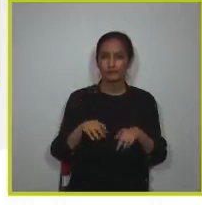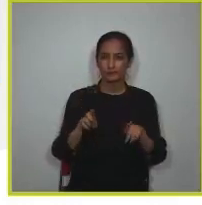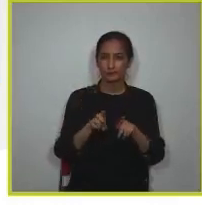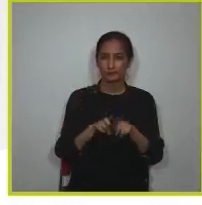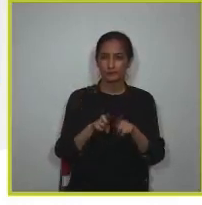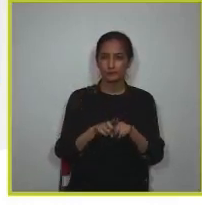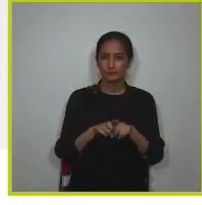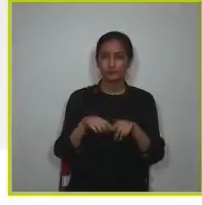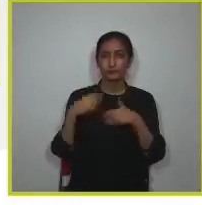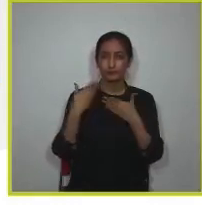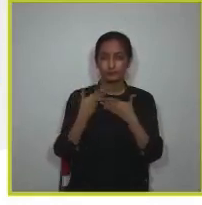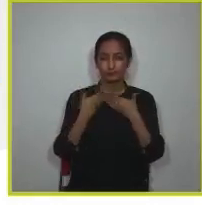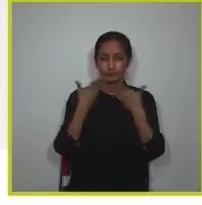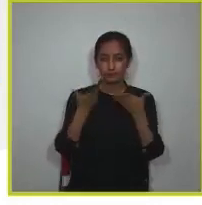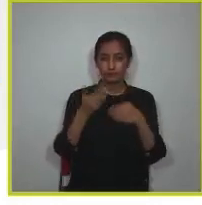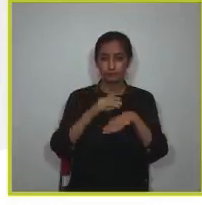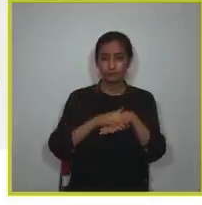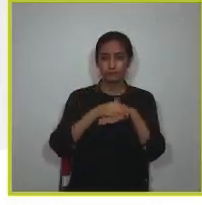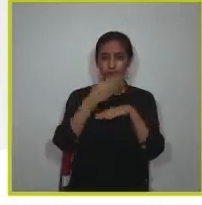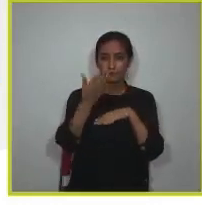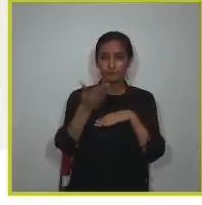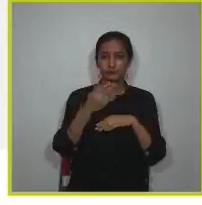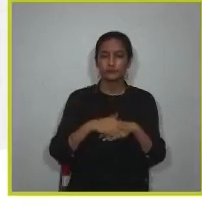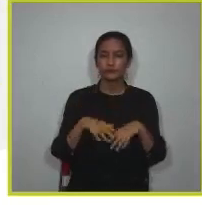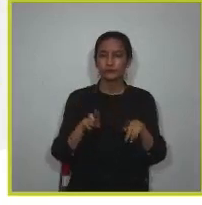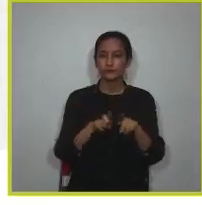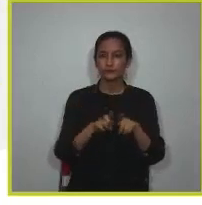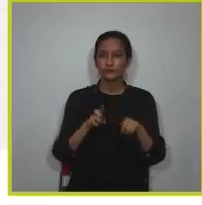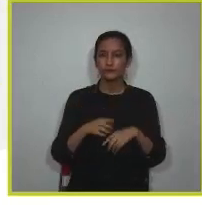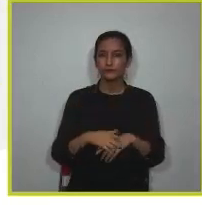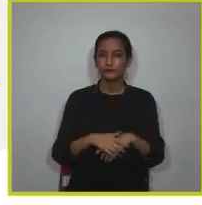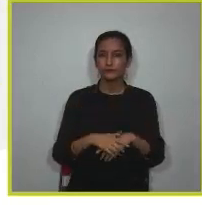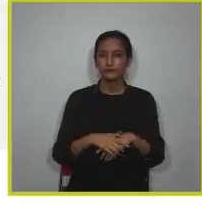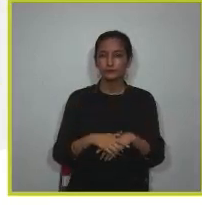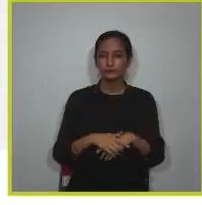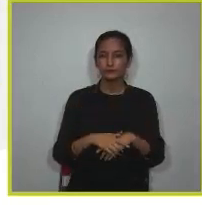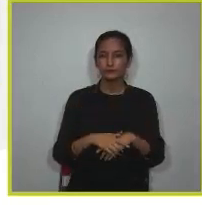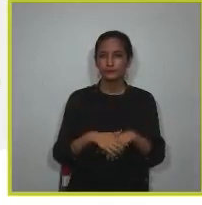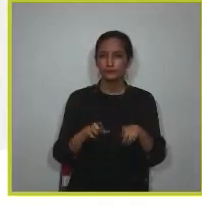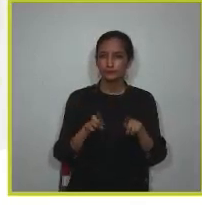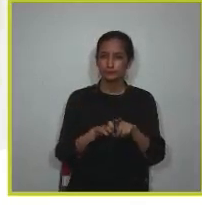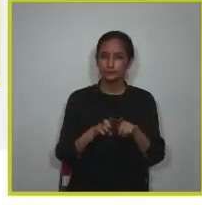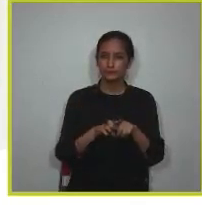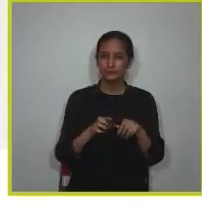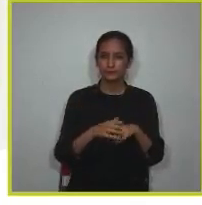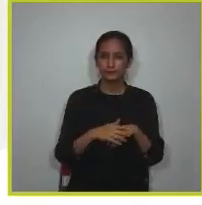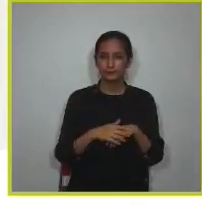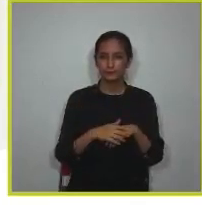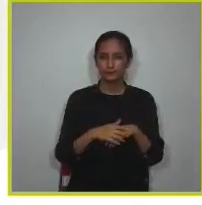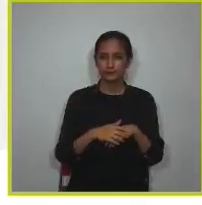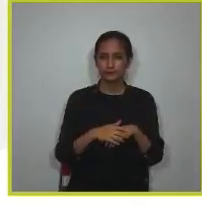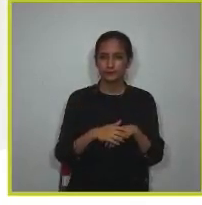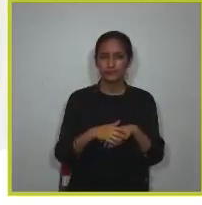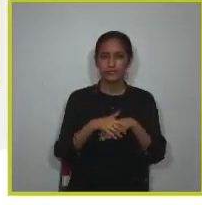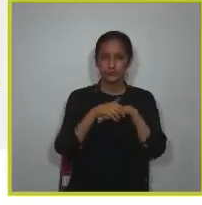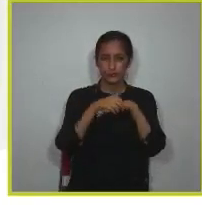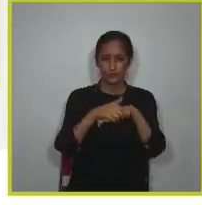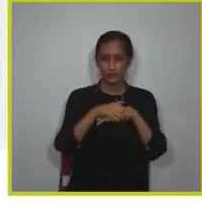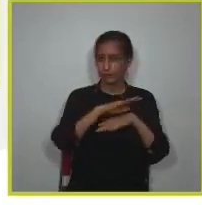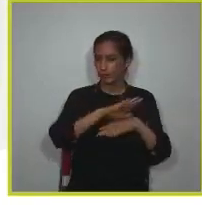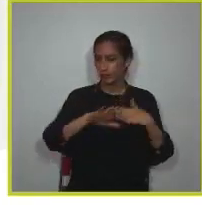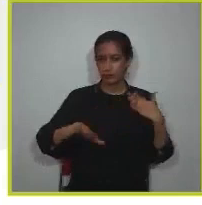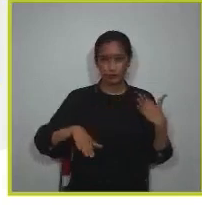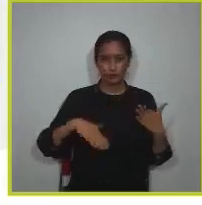reciban sus saludos y también reciban la los saludos de todas